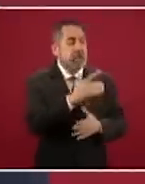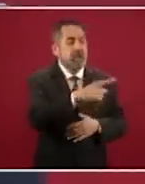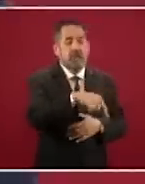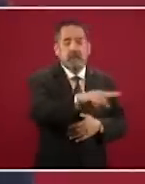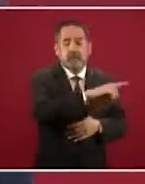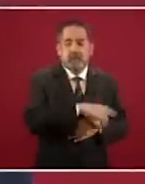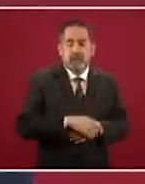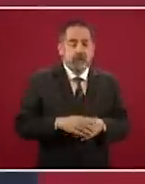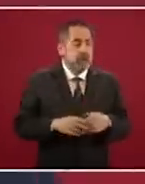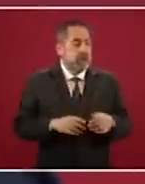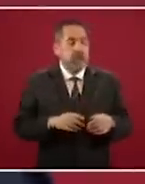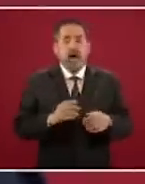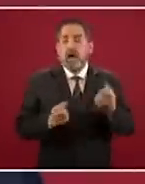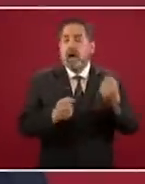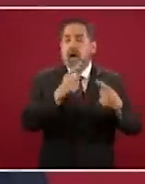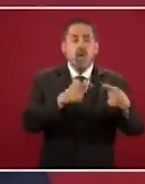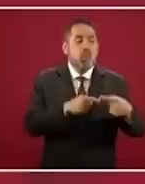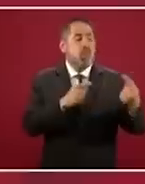nos quieren, a nuestros